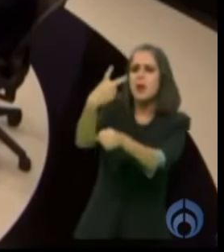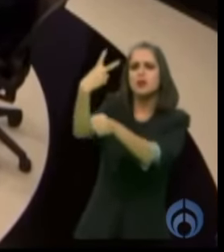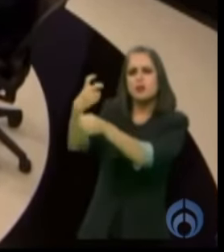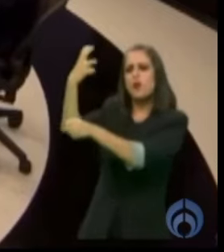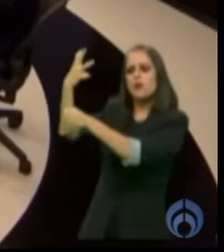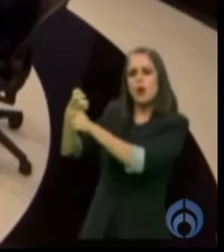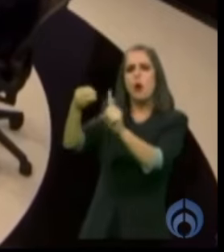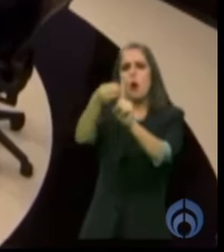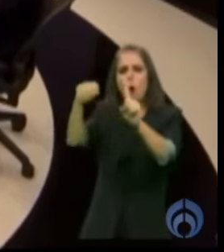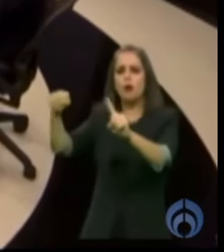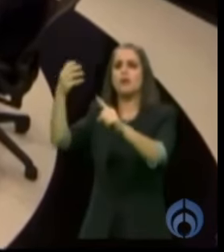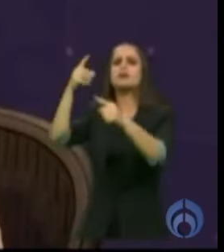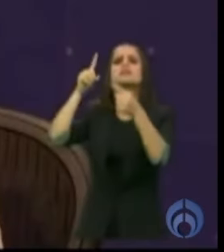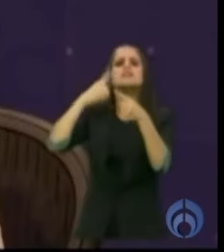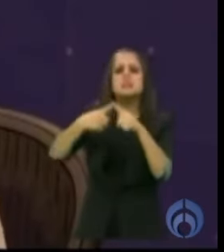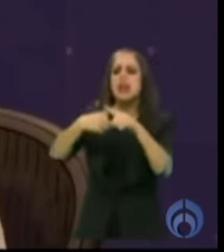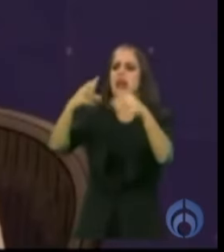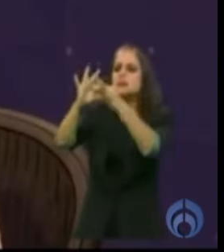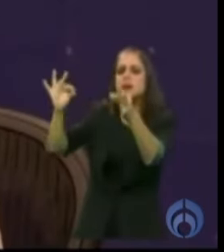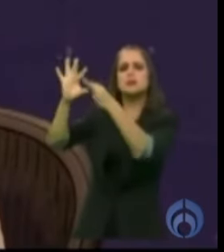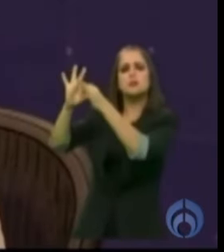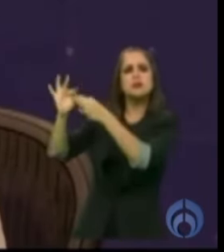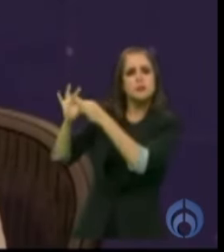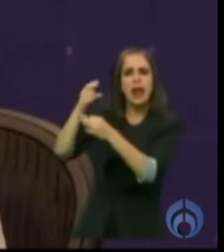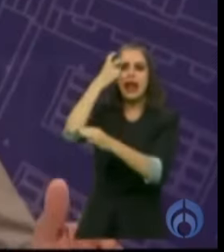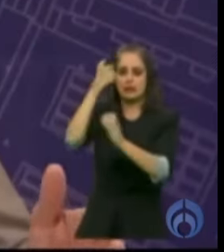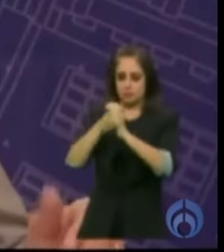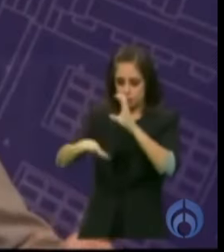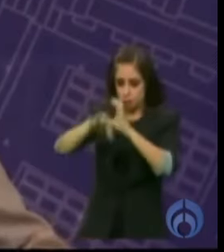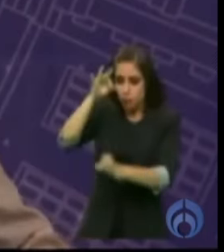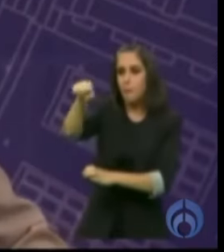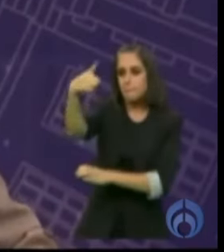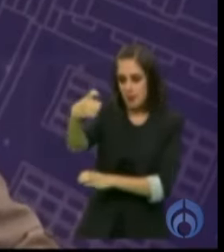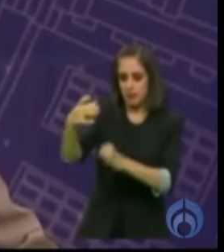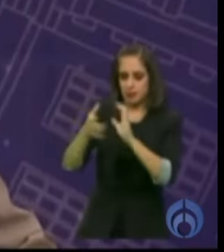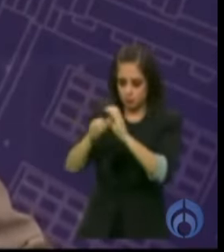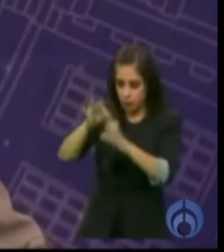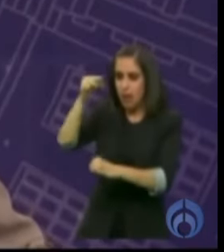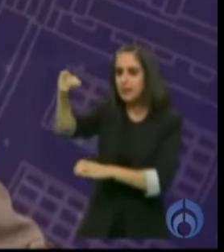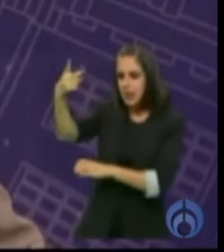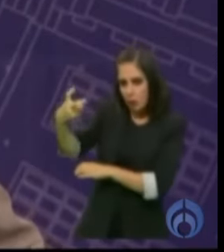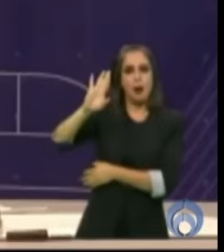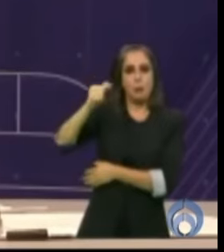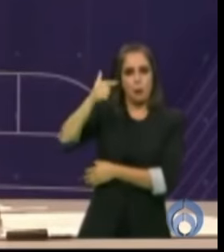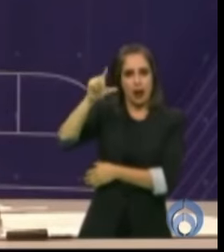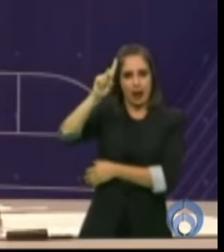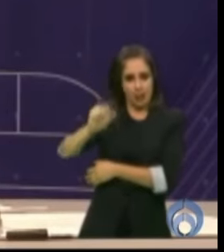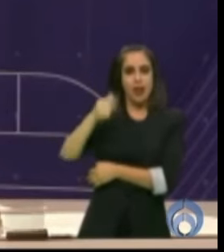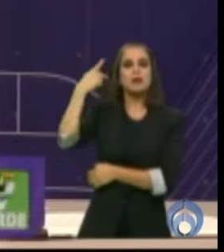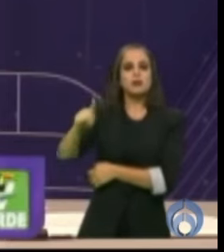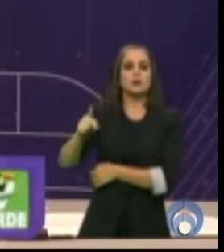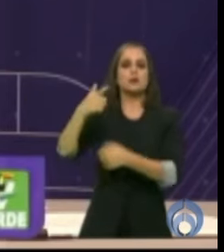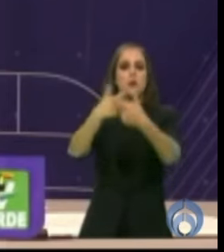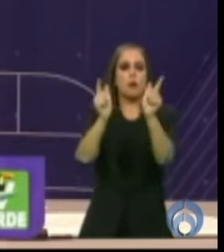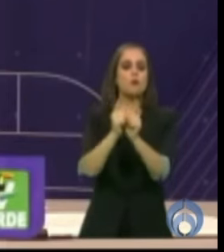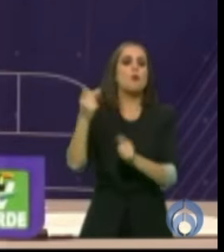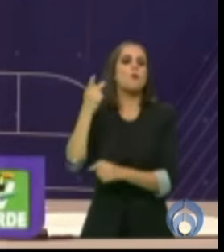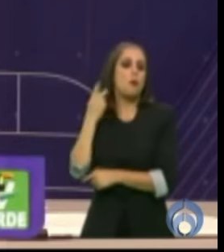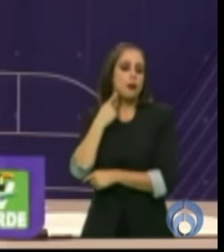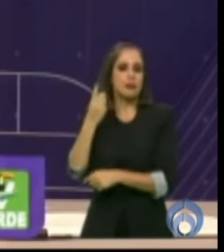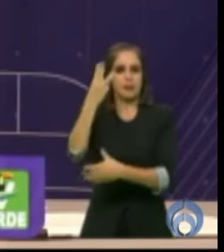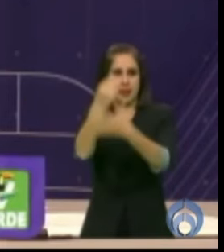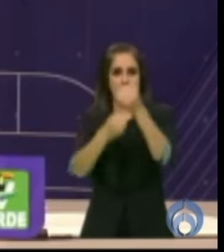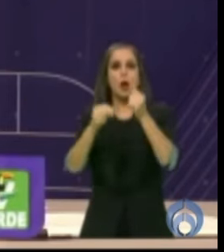México en una ciudad de clases medias. Ese es un tema que ha sido recurrente y que se explica, porque